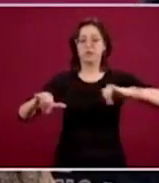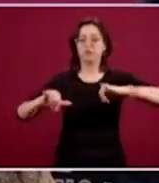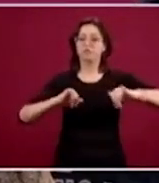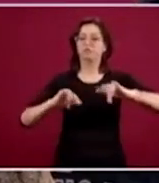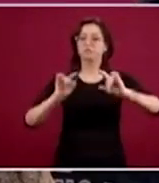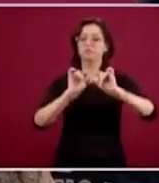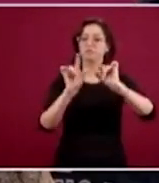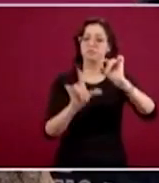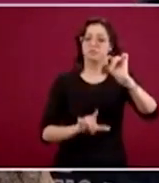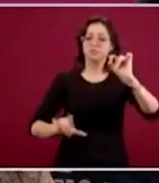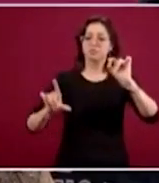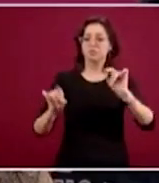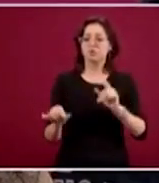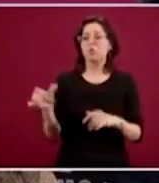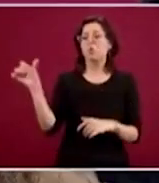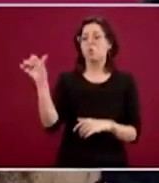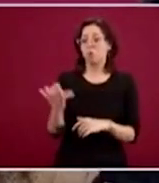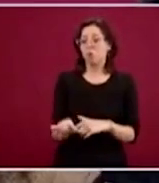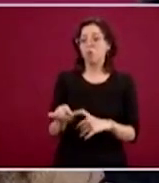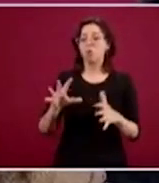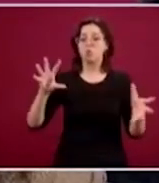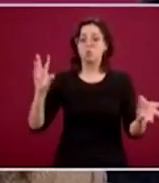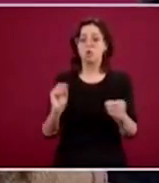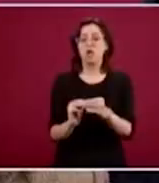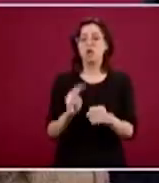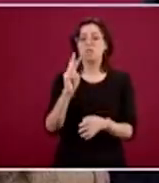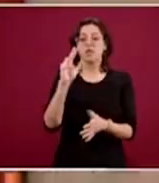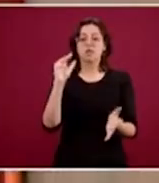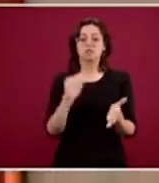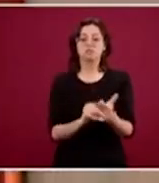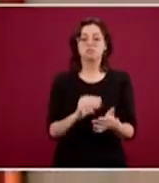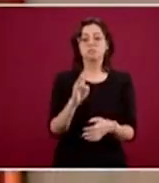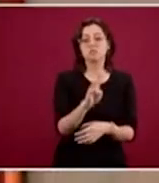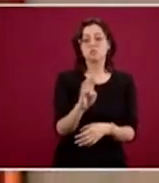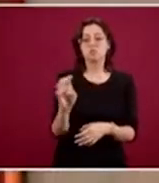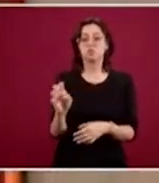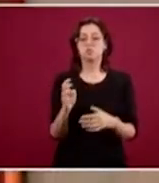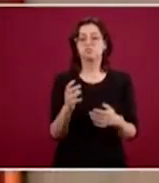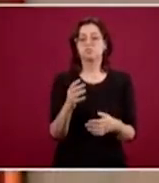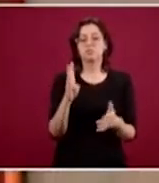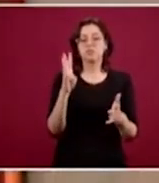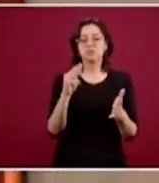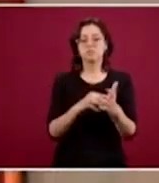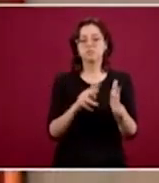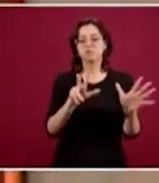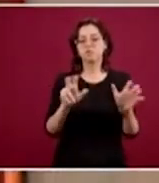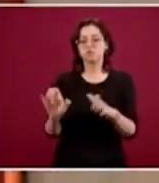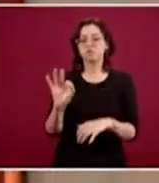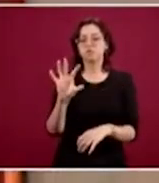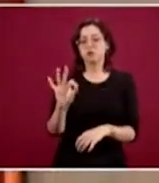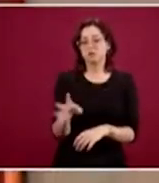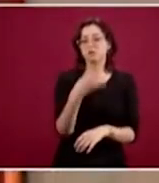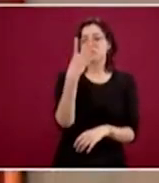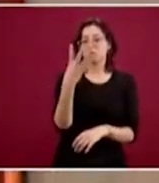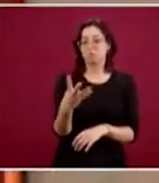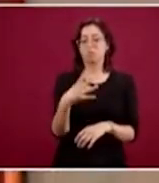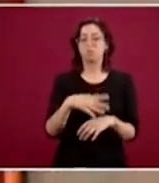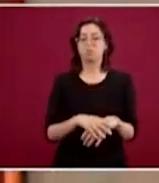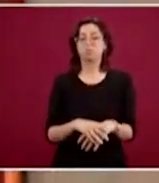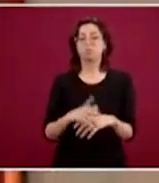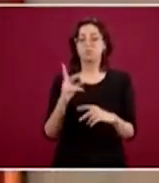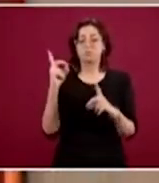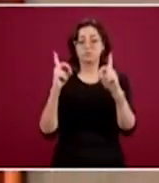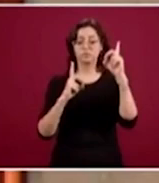el día de hoy actualizamos a tres mil 844 casos confirmados la cifra de sospechosos